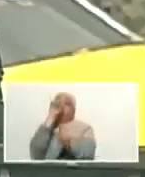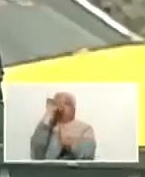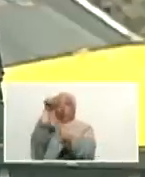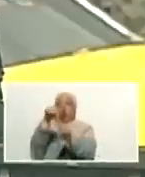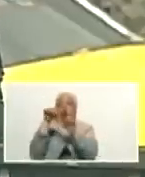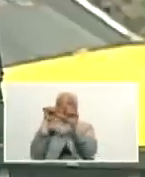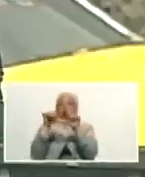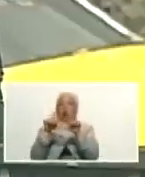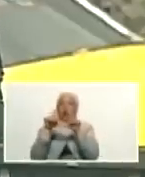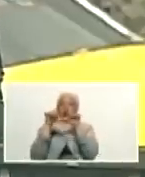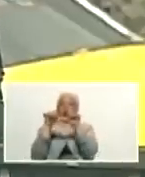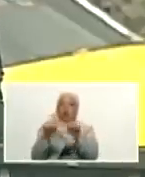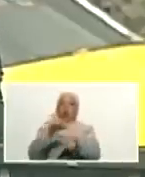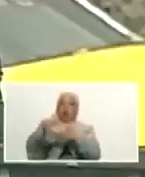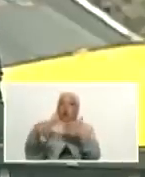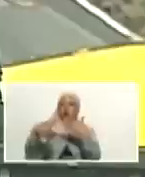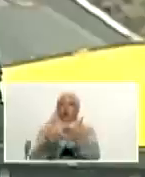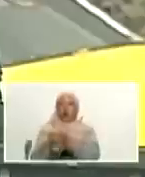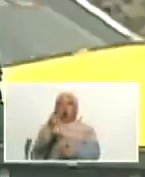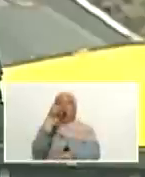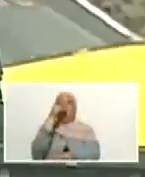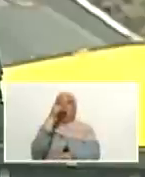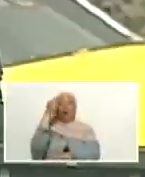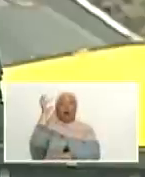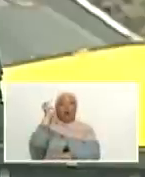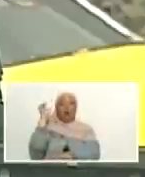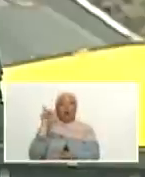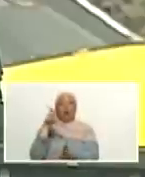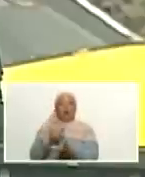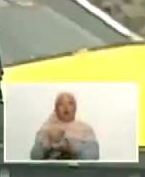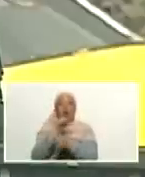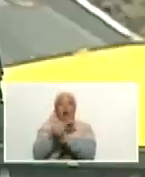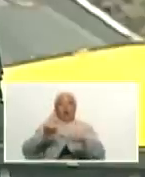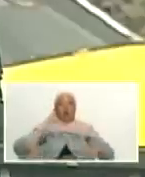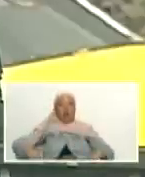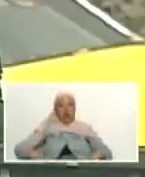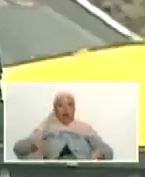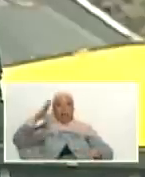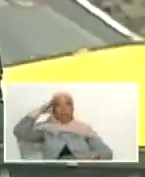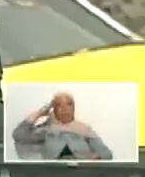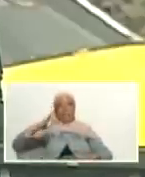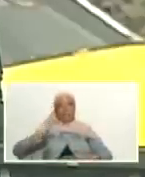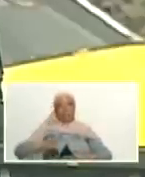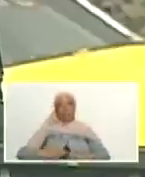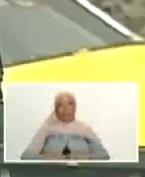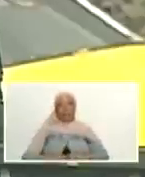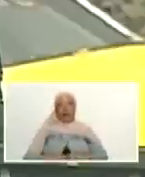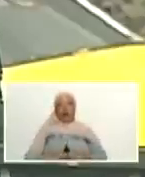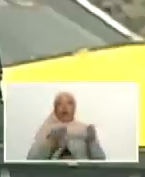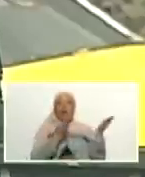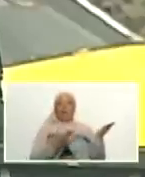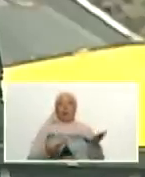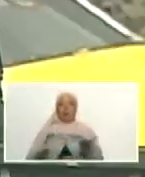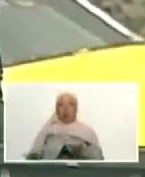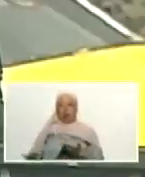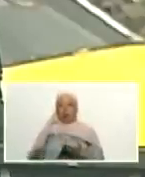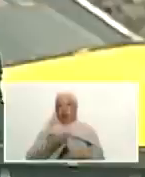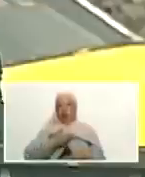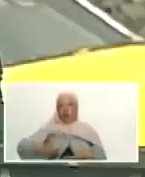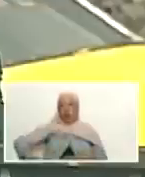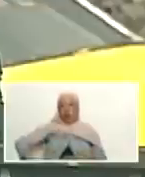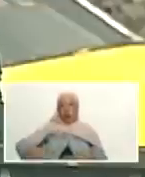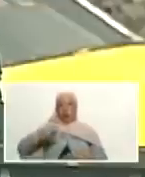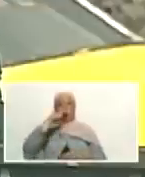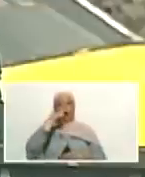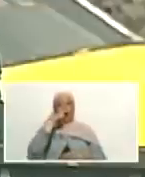continua, constante, de todos los hombres y mujeres que portamos las armas de la República. Así que mi comandante en jefe, bienvenido.